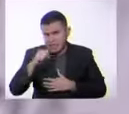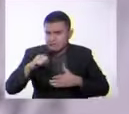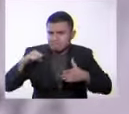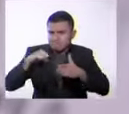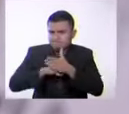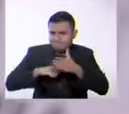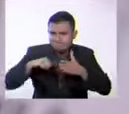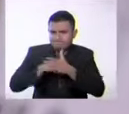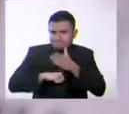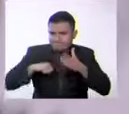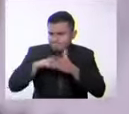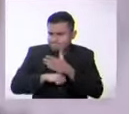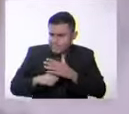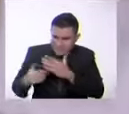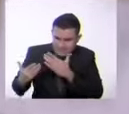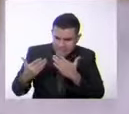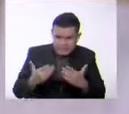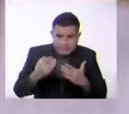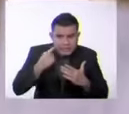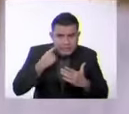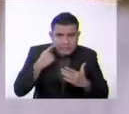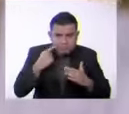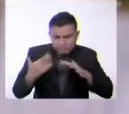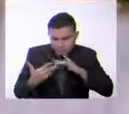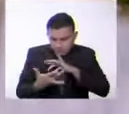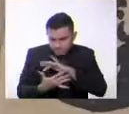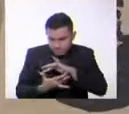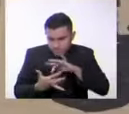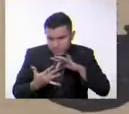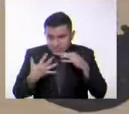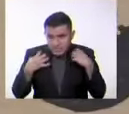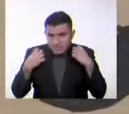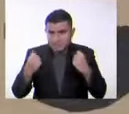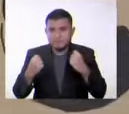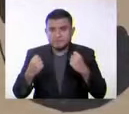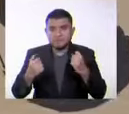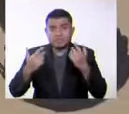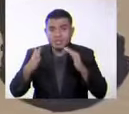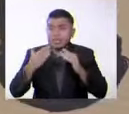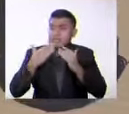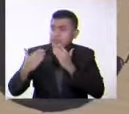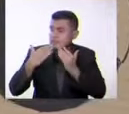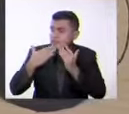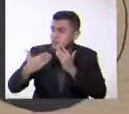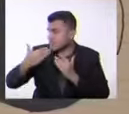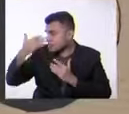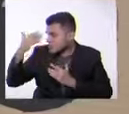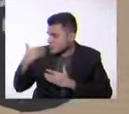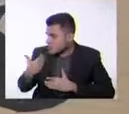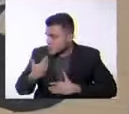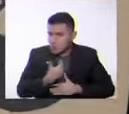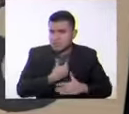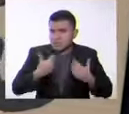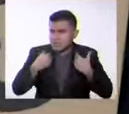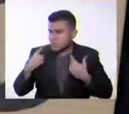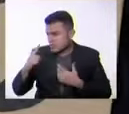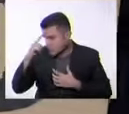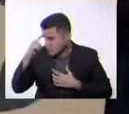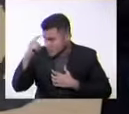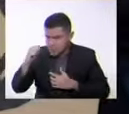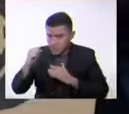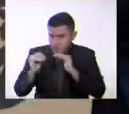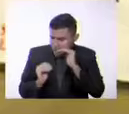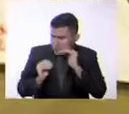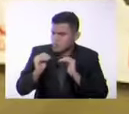en favor de la preservación del medio ambiente. Como hemos dicho anteriormente, entonces tienen un fin común y tienen